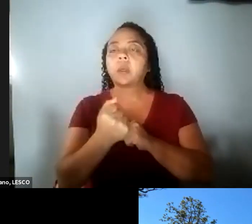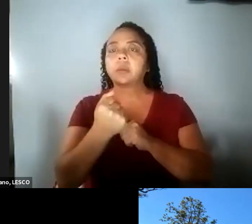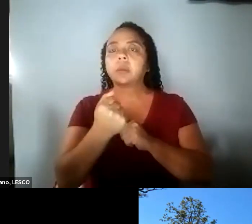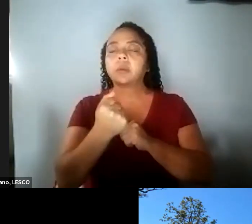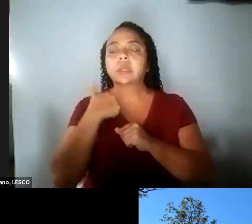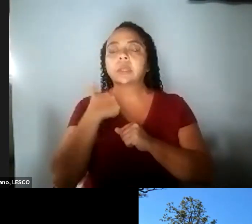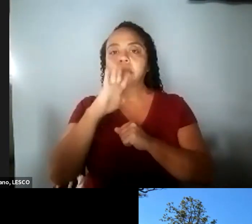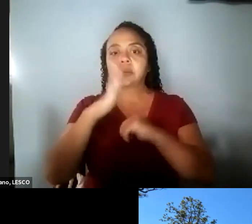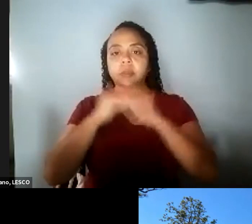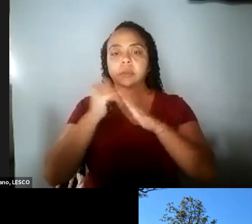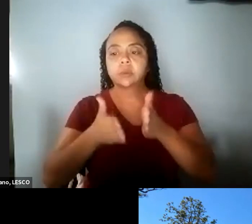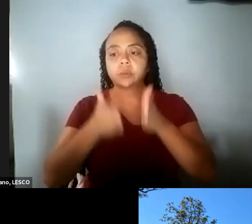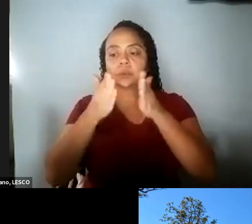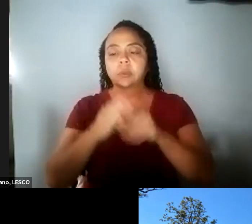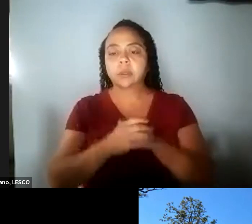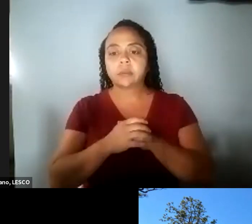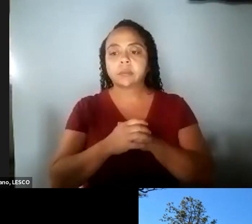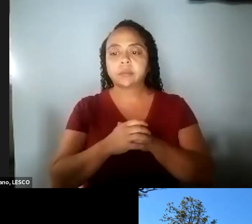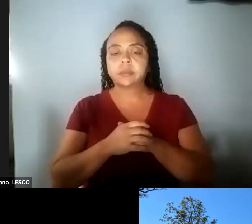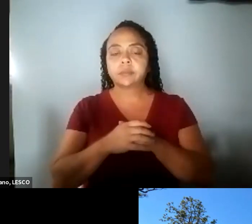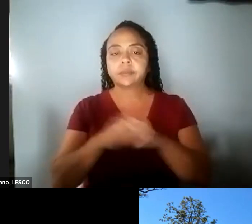el winter park florida